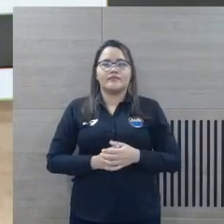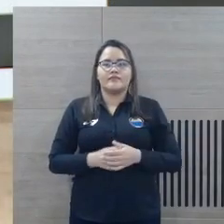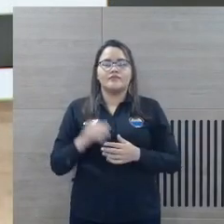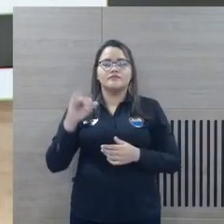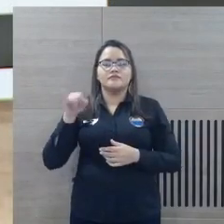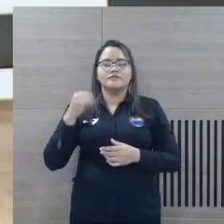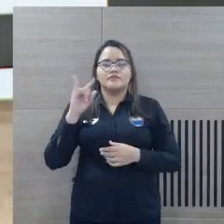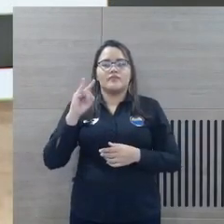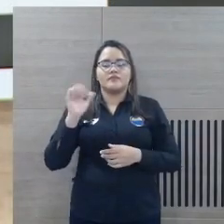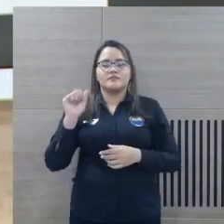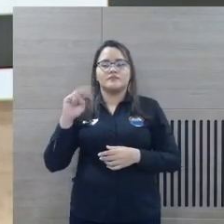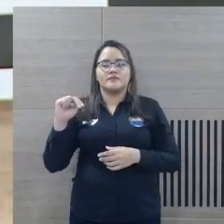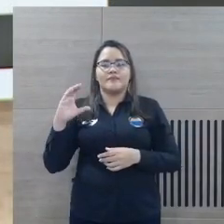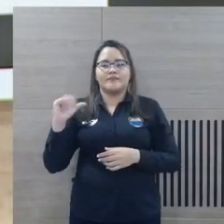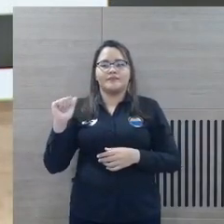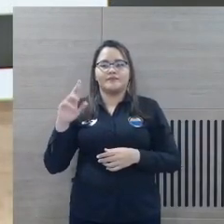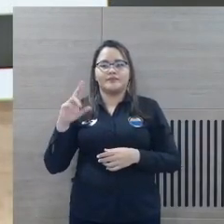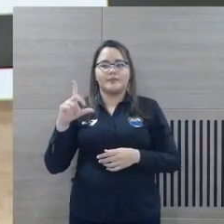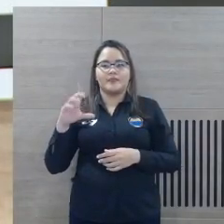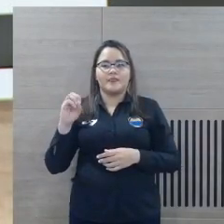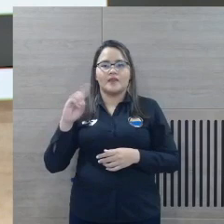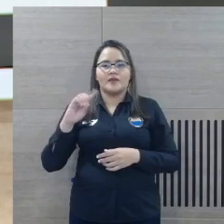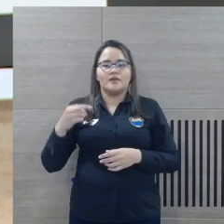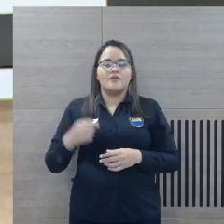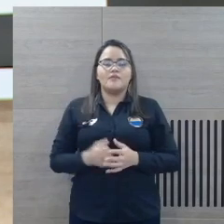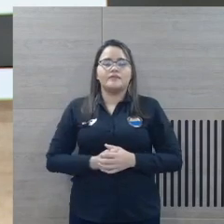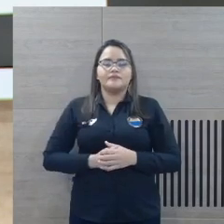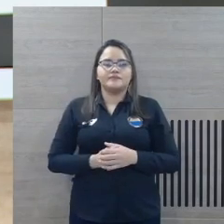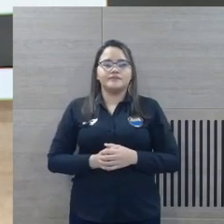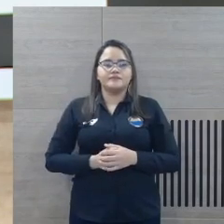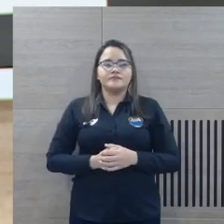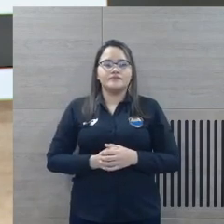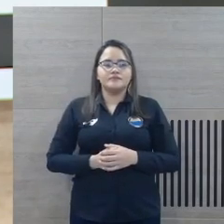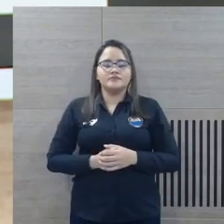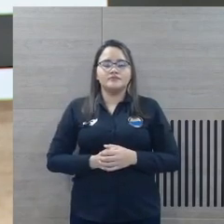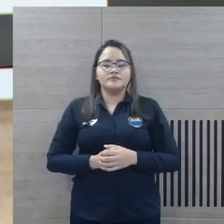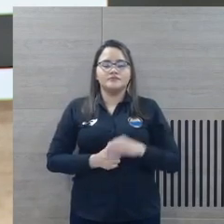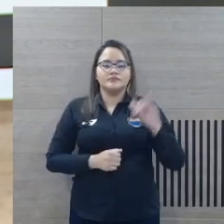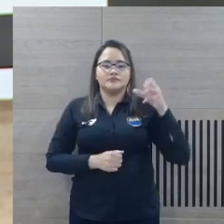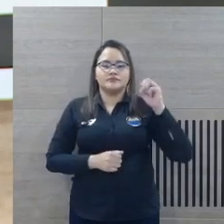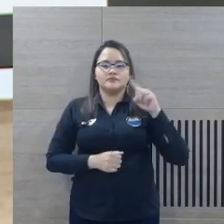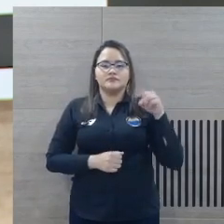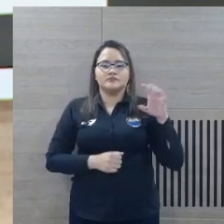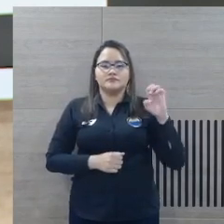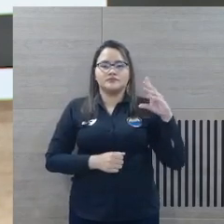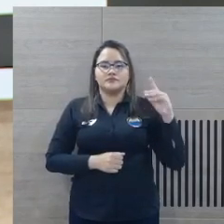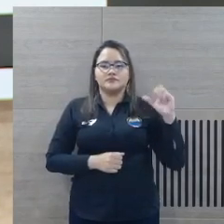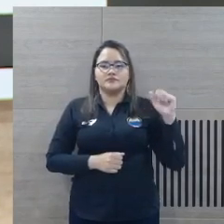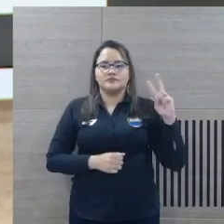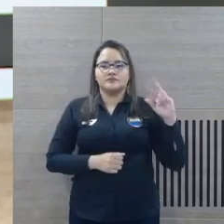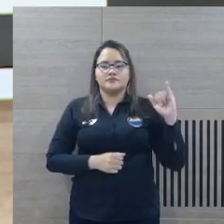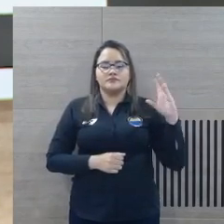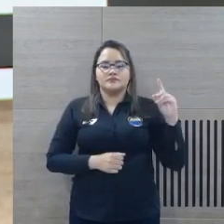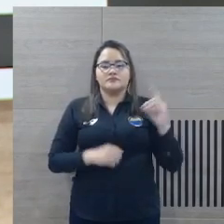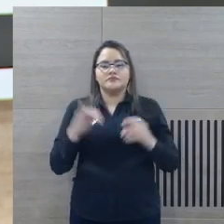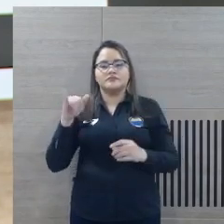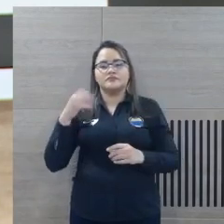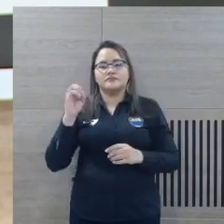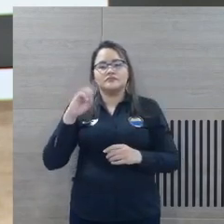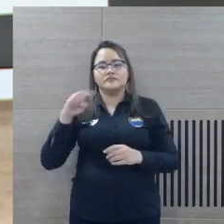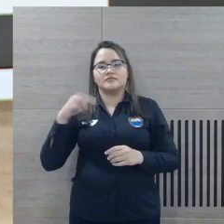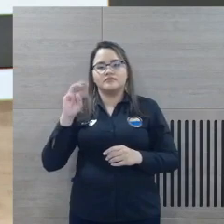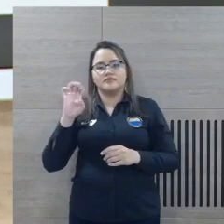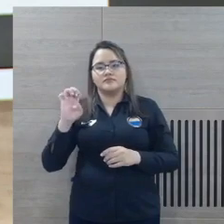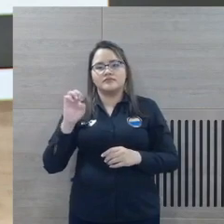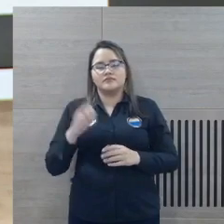Granados Huertas. José David Galindo Barrios. José Manuel García Sánchez. Linda Michelle Guevara Arias. Jesús Alfonso Martes